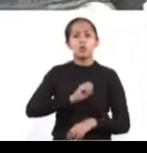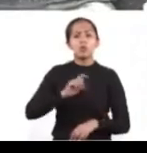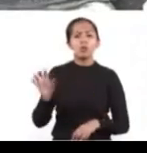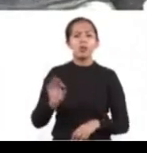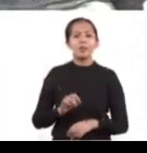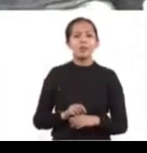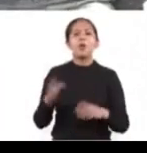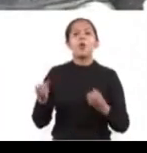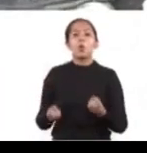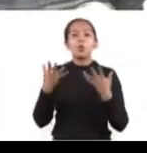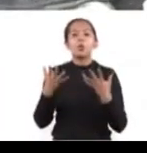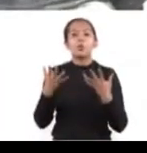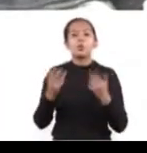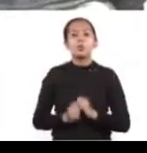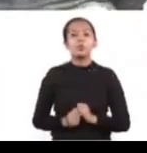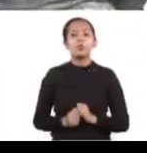de